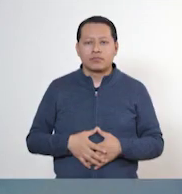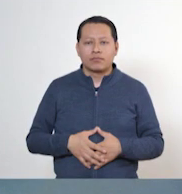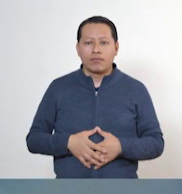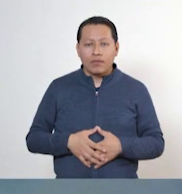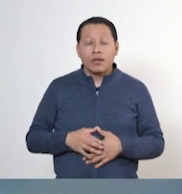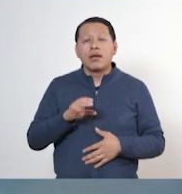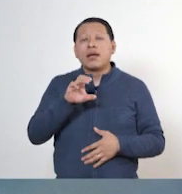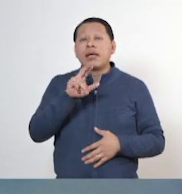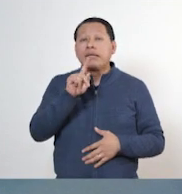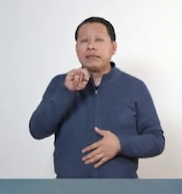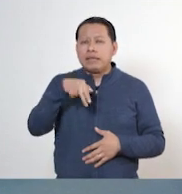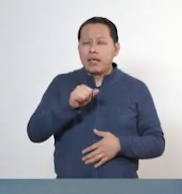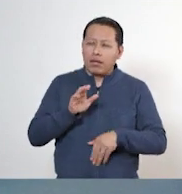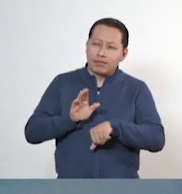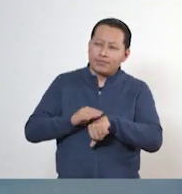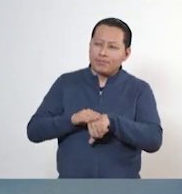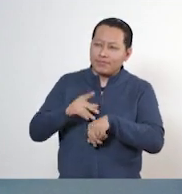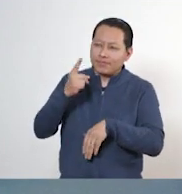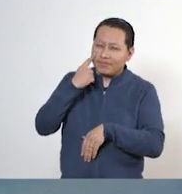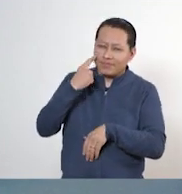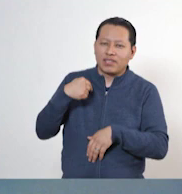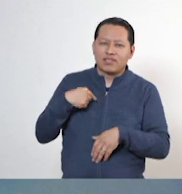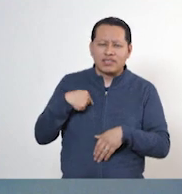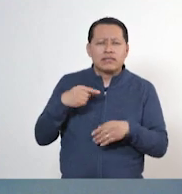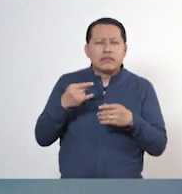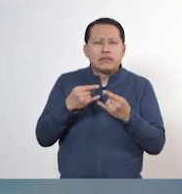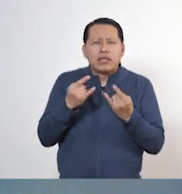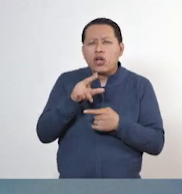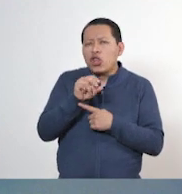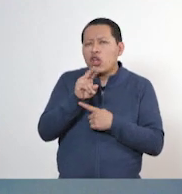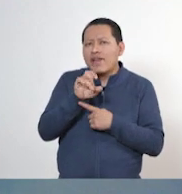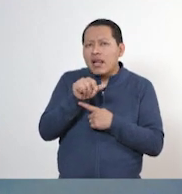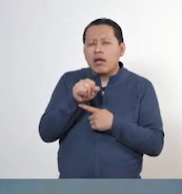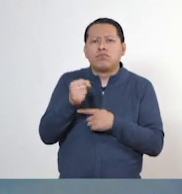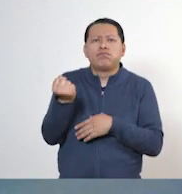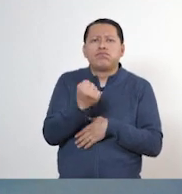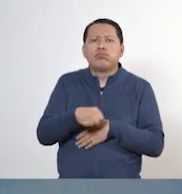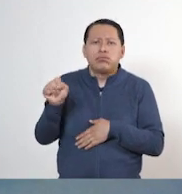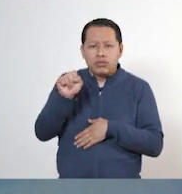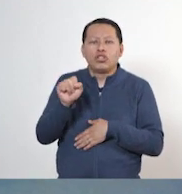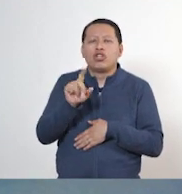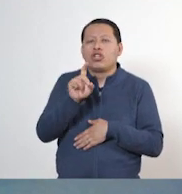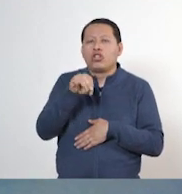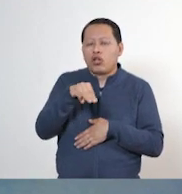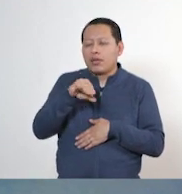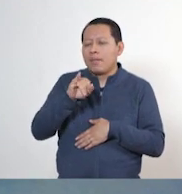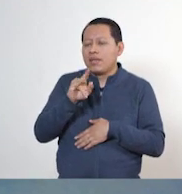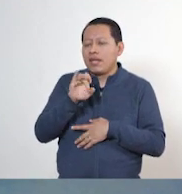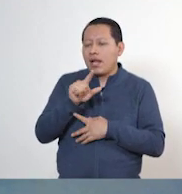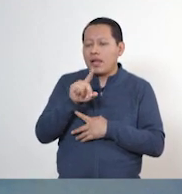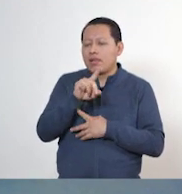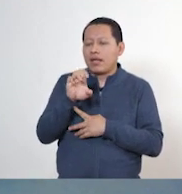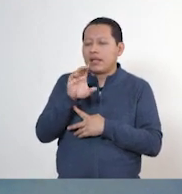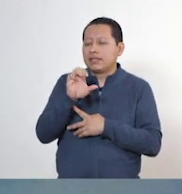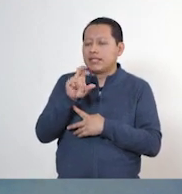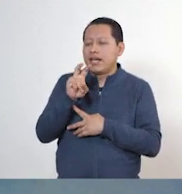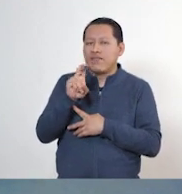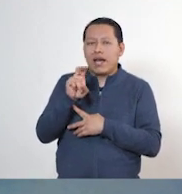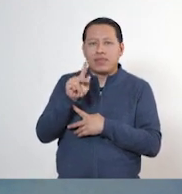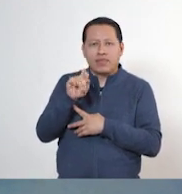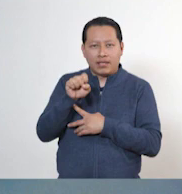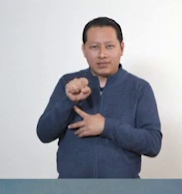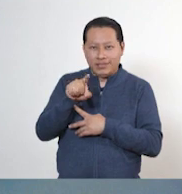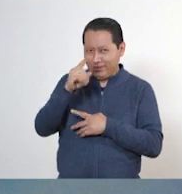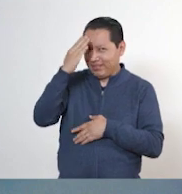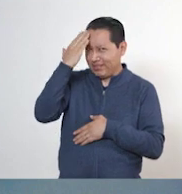Fíjate, Cristina, que estoy leyendo la novela más famosa de Don Miguel Cervantes. ¿Saben cuál es? Yo creo que las niñas y los